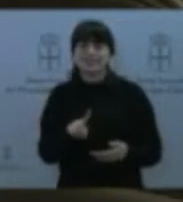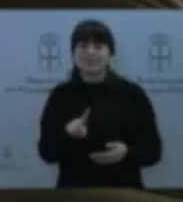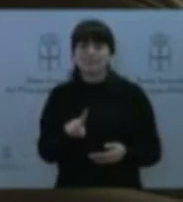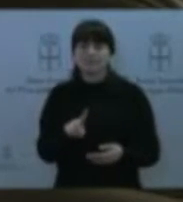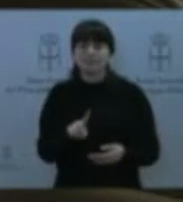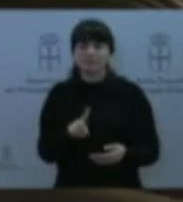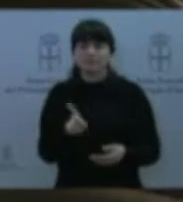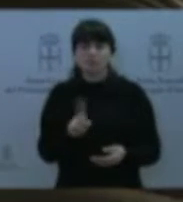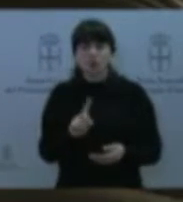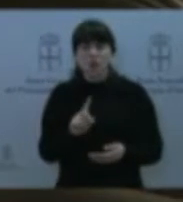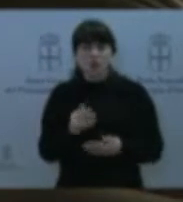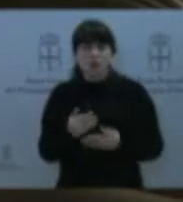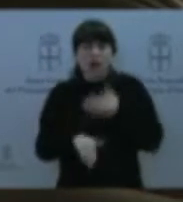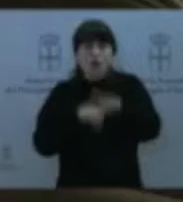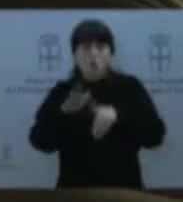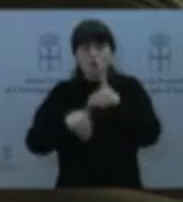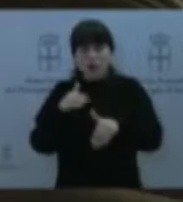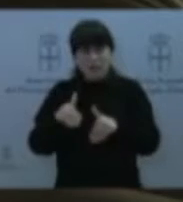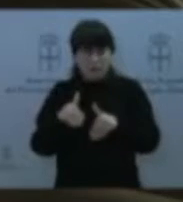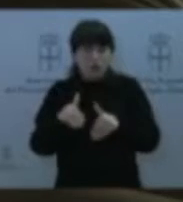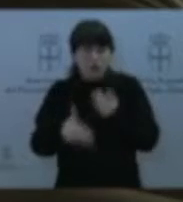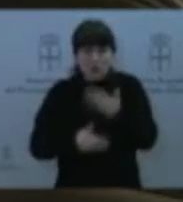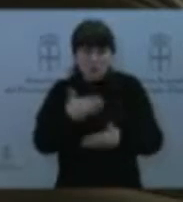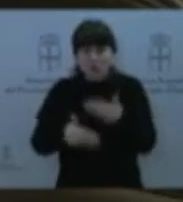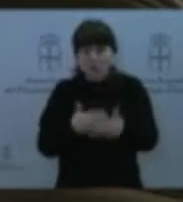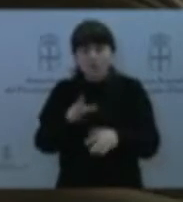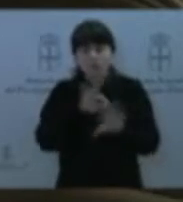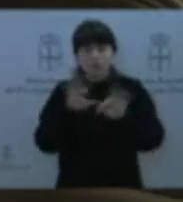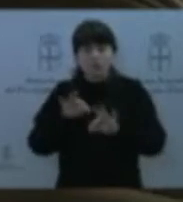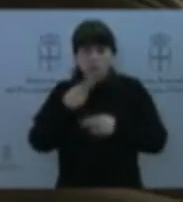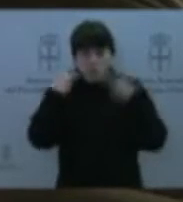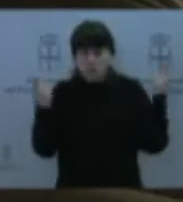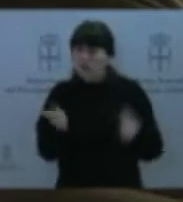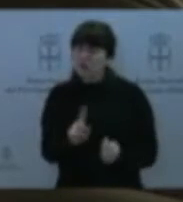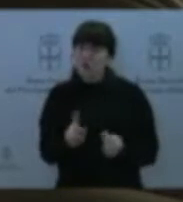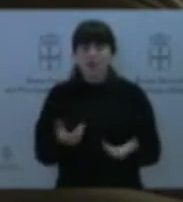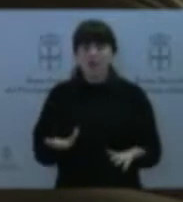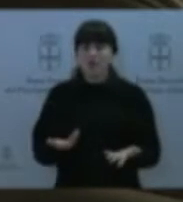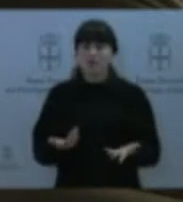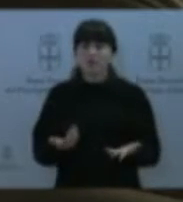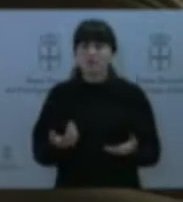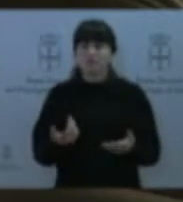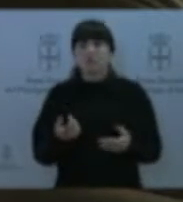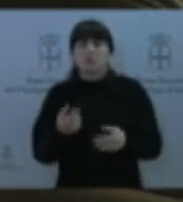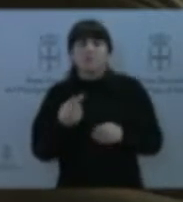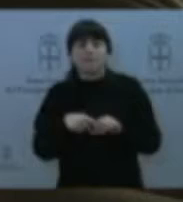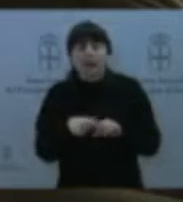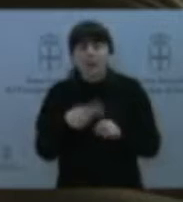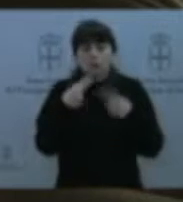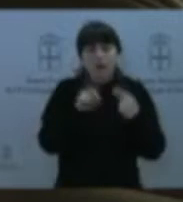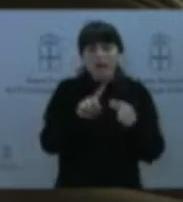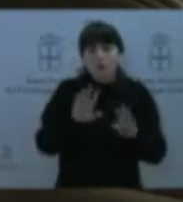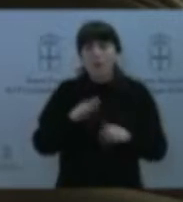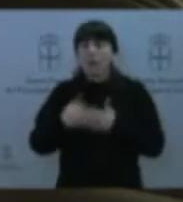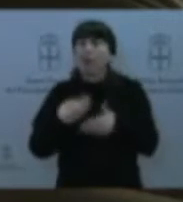de procedimientos selectivos públicos, que no plazas de empleo público, pero sí procedimientos selectivos públicos. En esta convocatoria